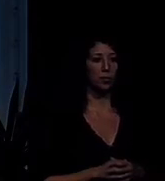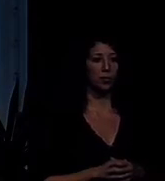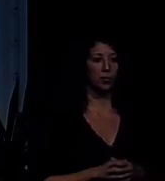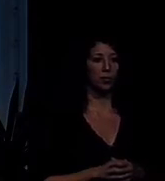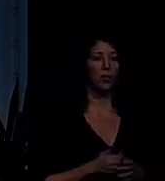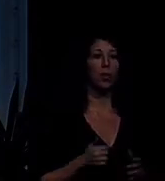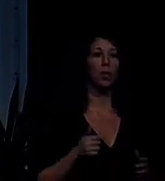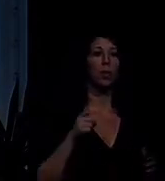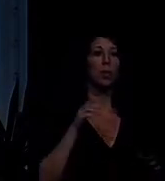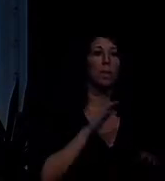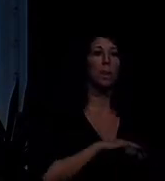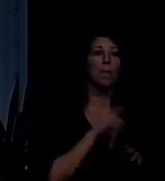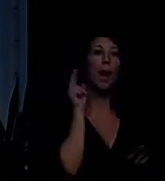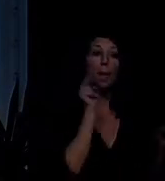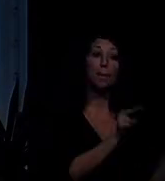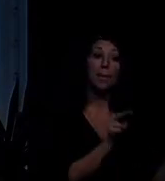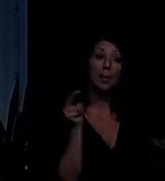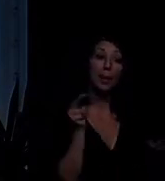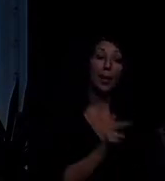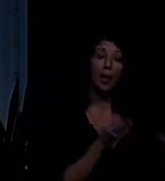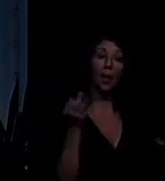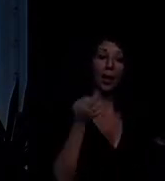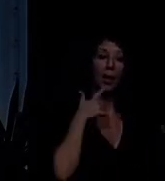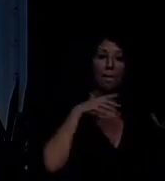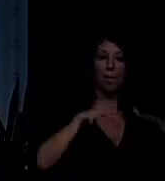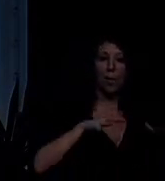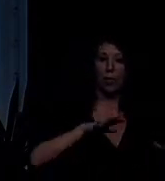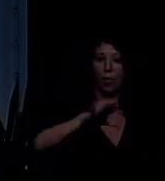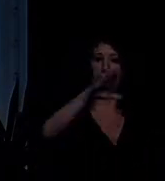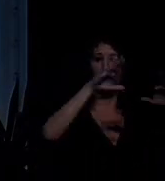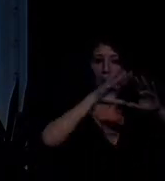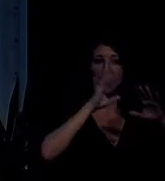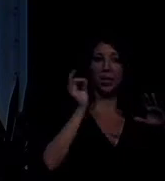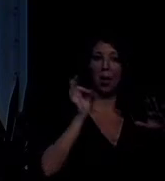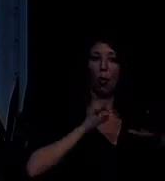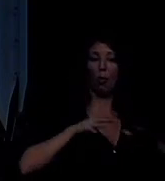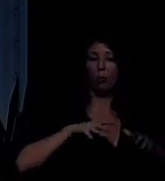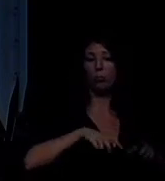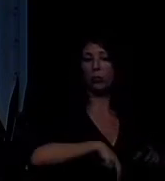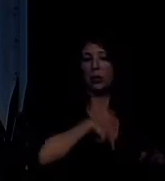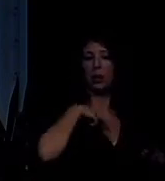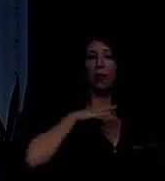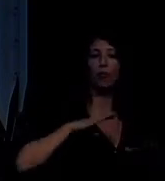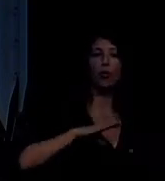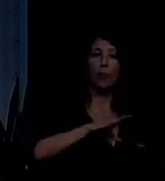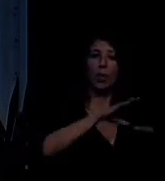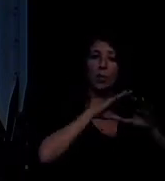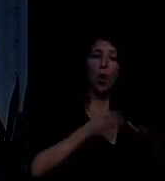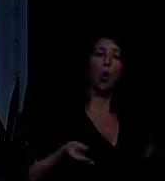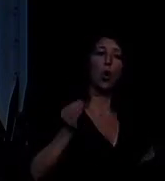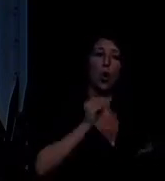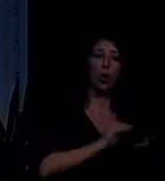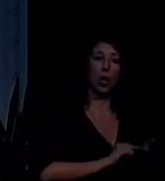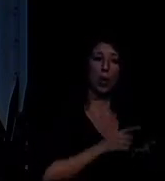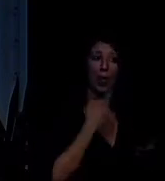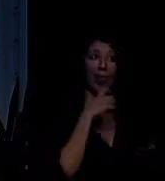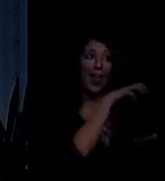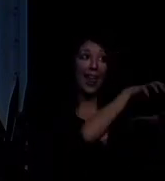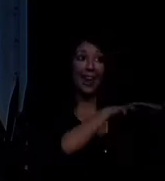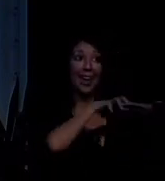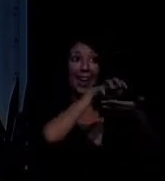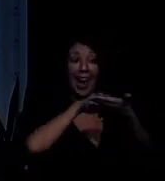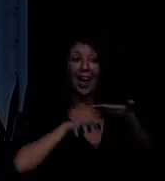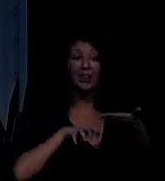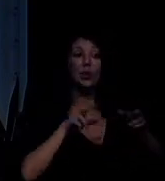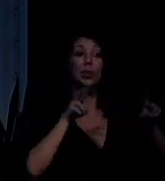de visibilizar lo que está ocurriendo es que desde el movimiento feminista, desde el feminismo, nos reasignemos todos y cada uno de los relatos sobre